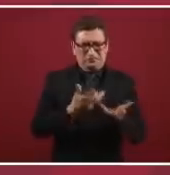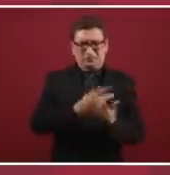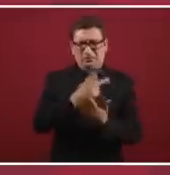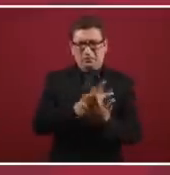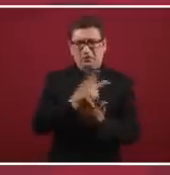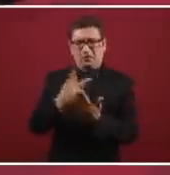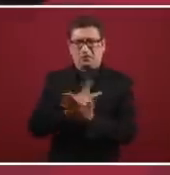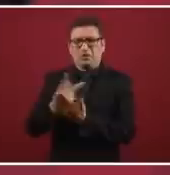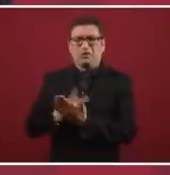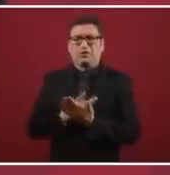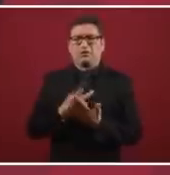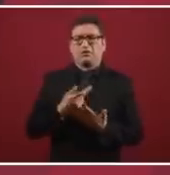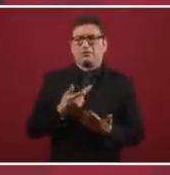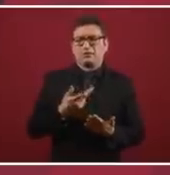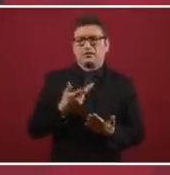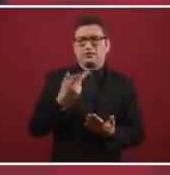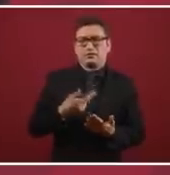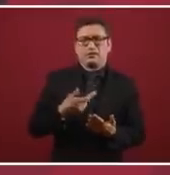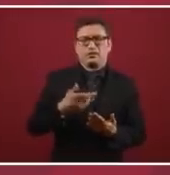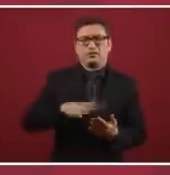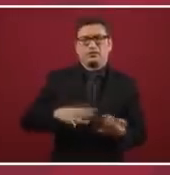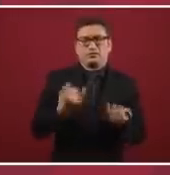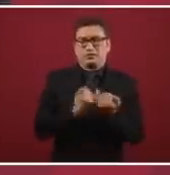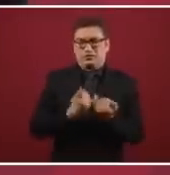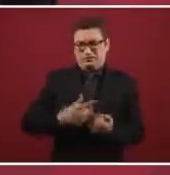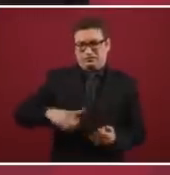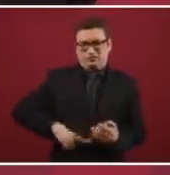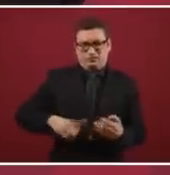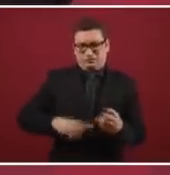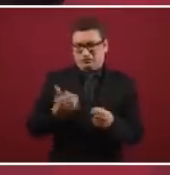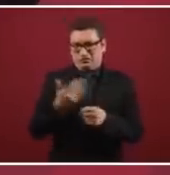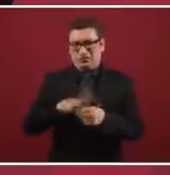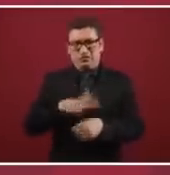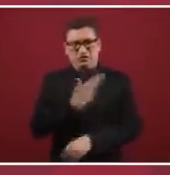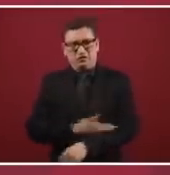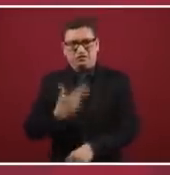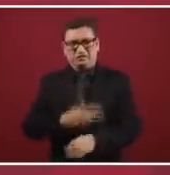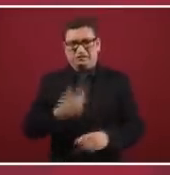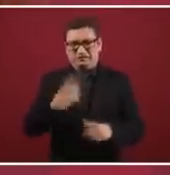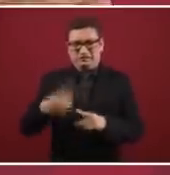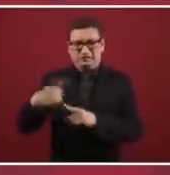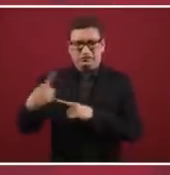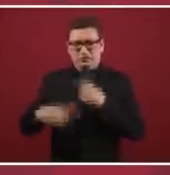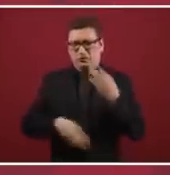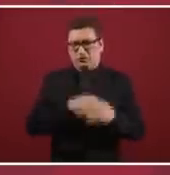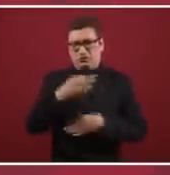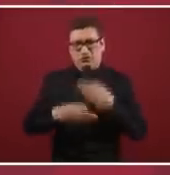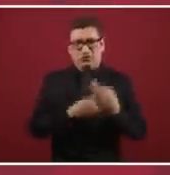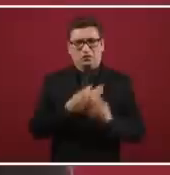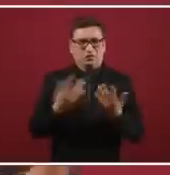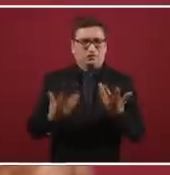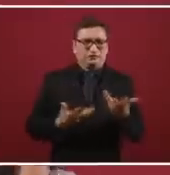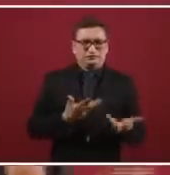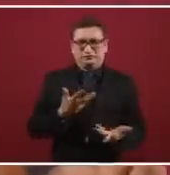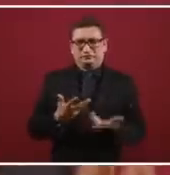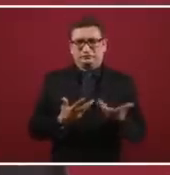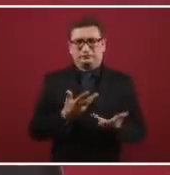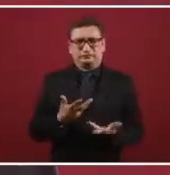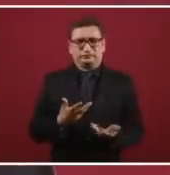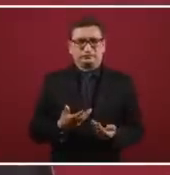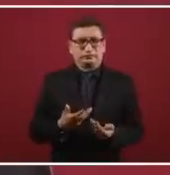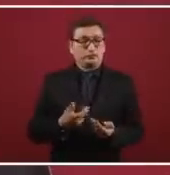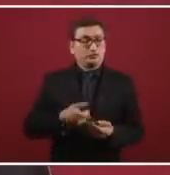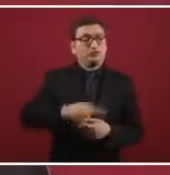todo era aparato administrativo, aparato burocrático y no le llegaba